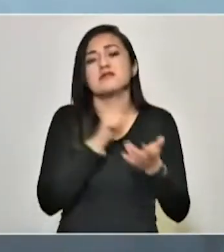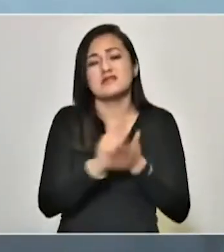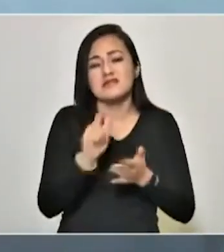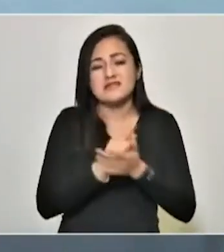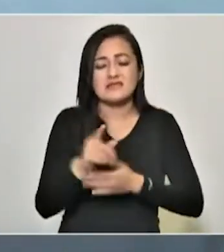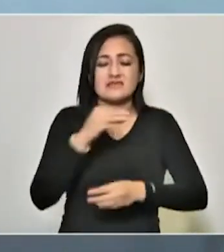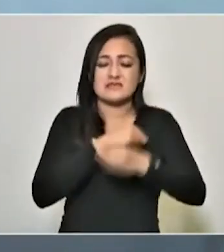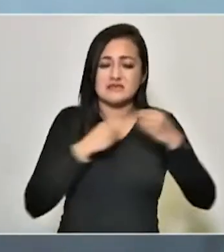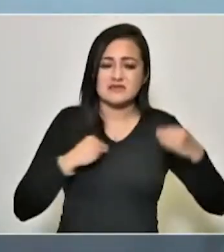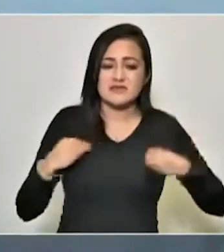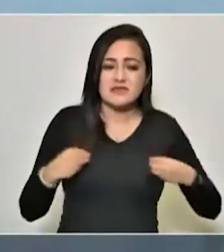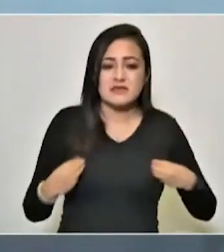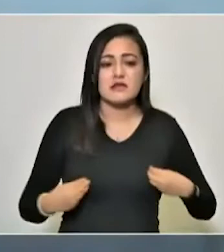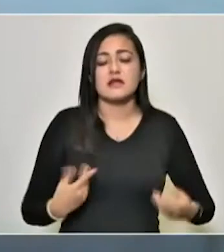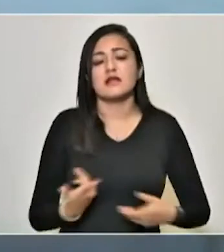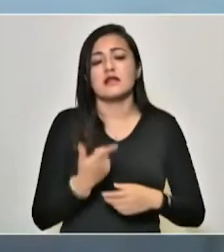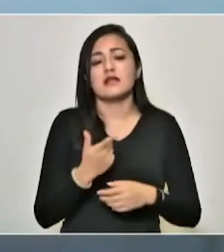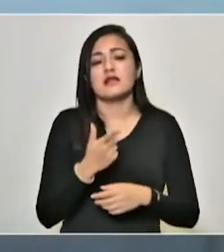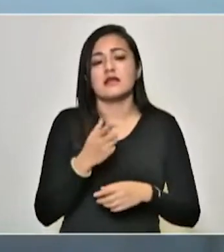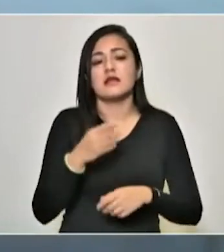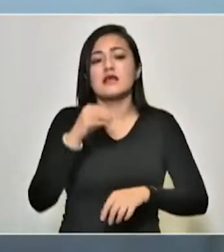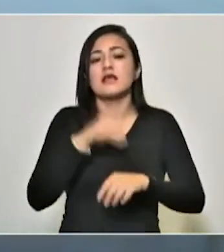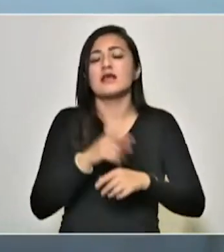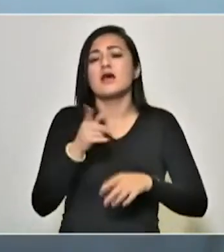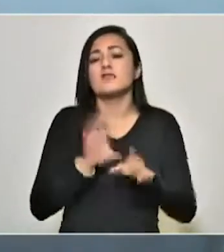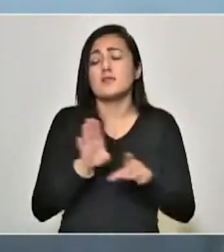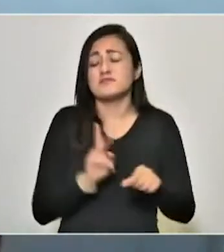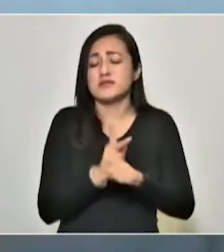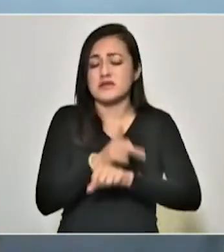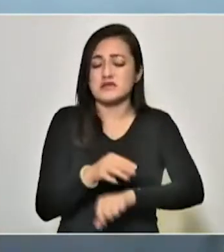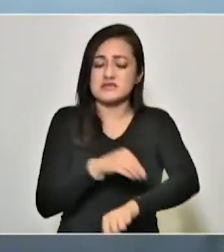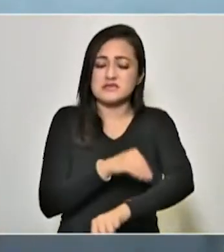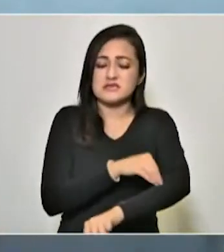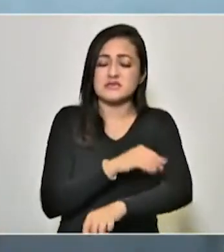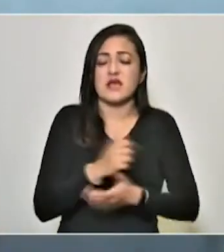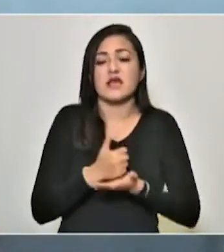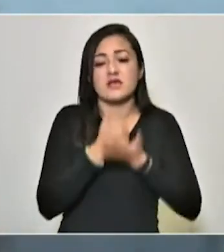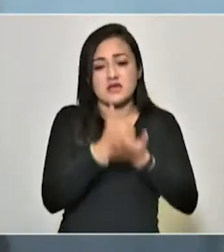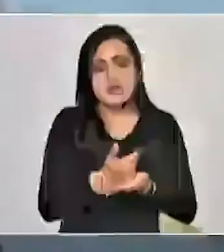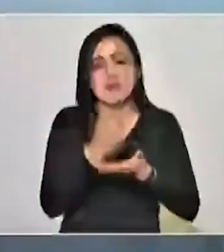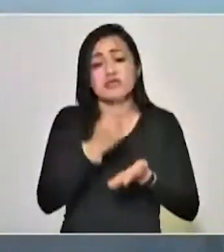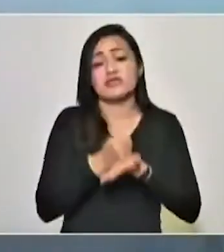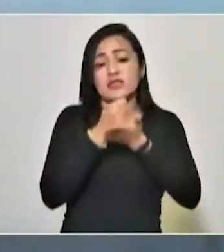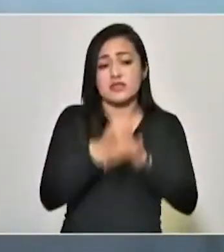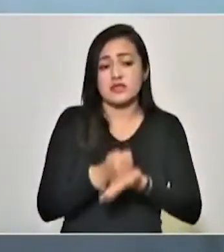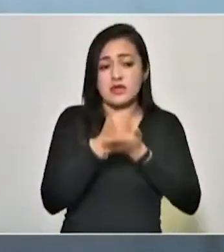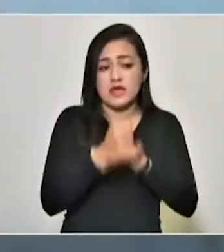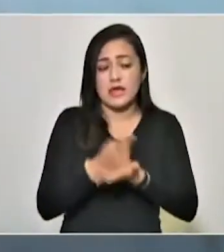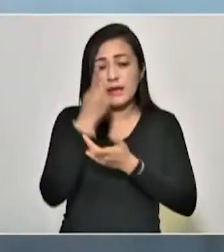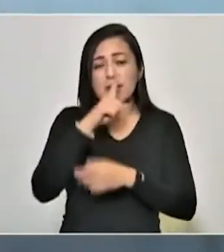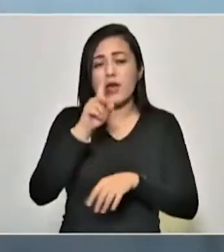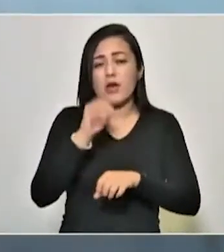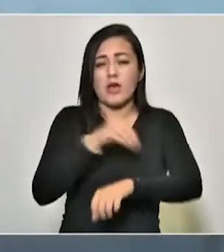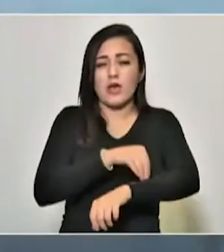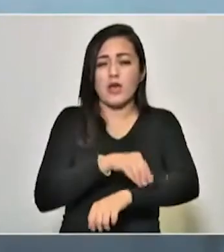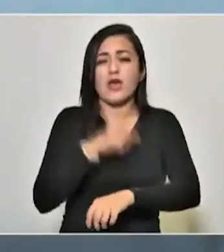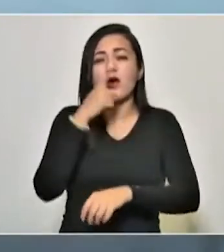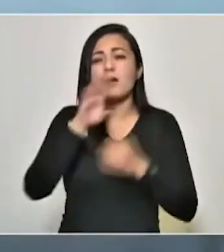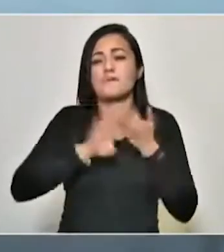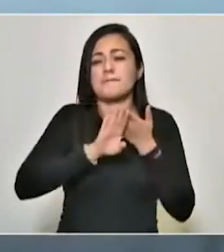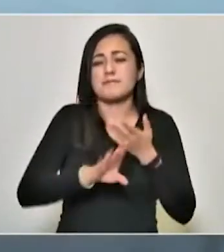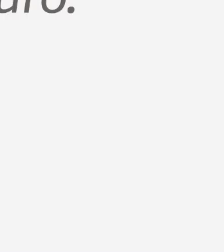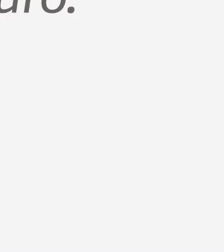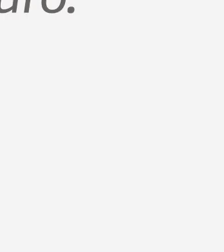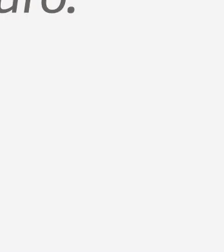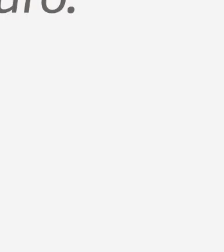colocación de a los injertos y terapia hidratante y de antimicrobianos